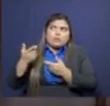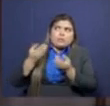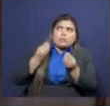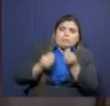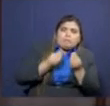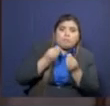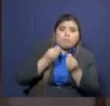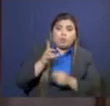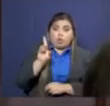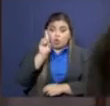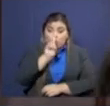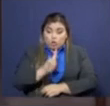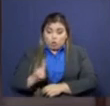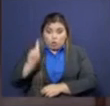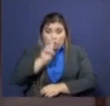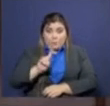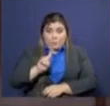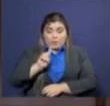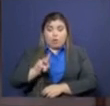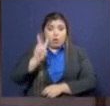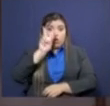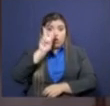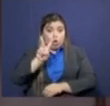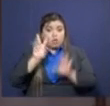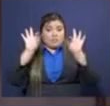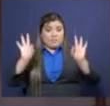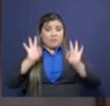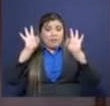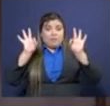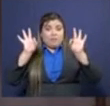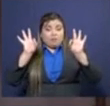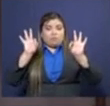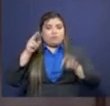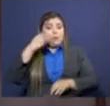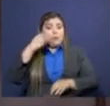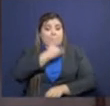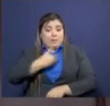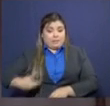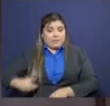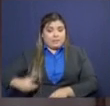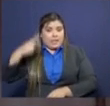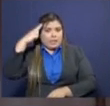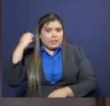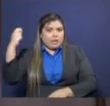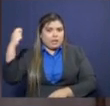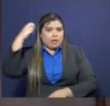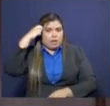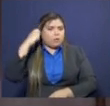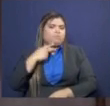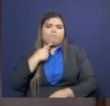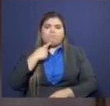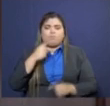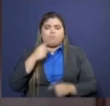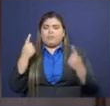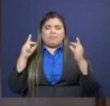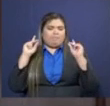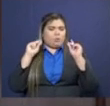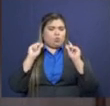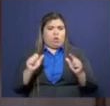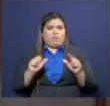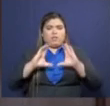el domingo 2 de febrero instalé el Centro de Operaciones de Emergencia de Salud.